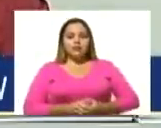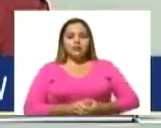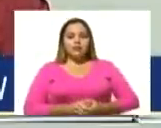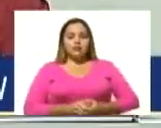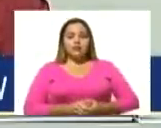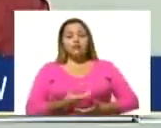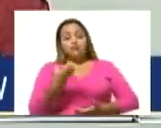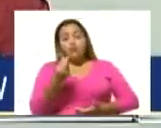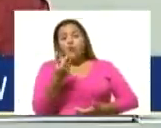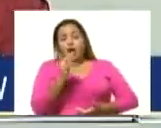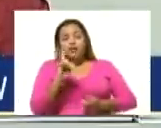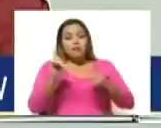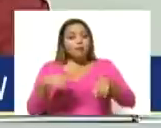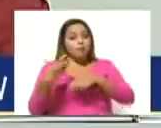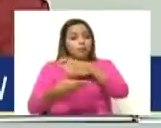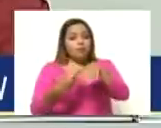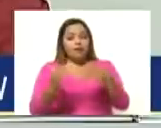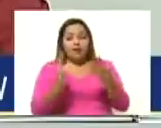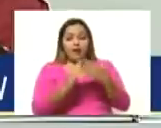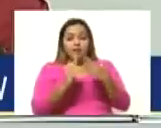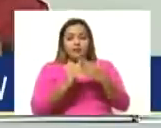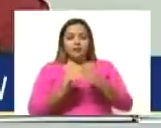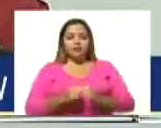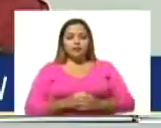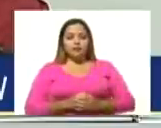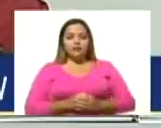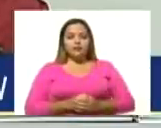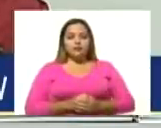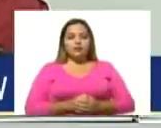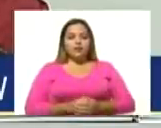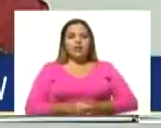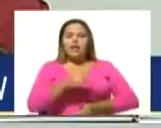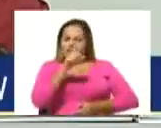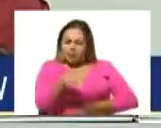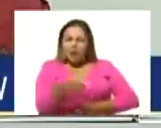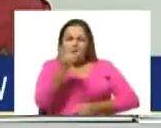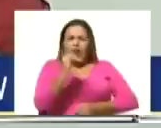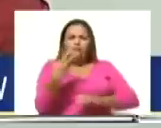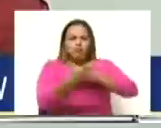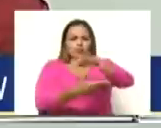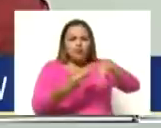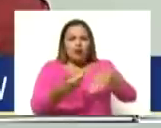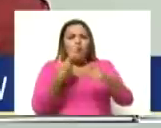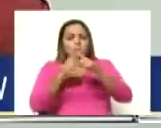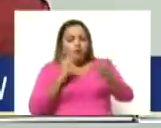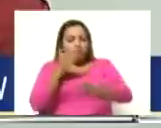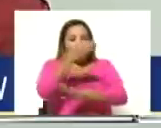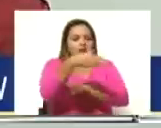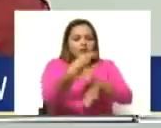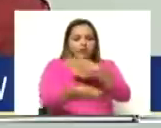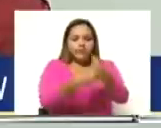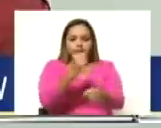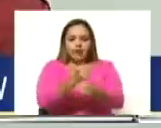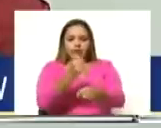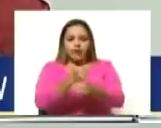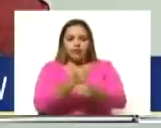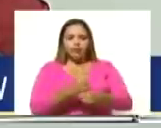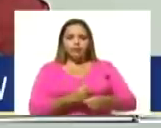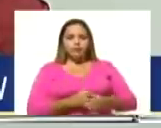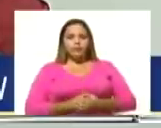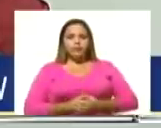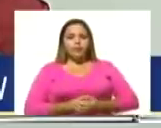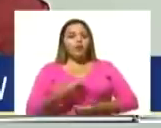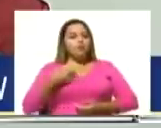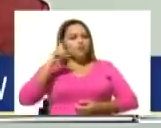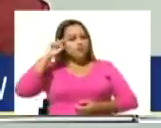resultaron afectados, y aún estando afectados, fueron a cumplir con su trabajo. Yo recuerdo